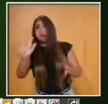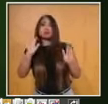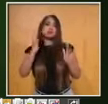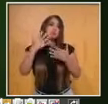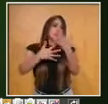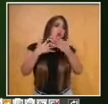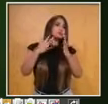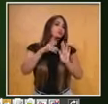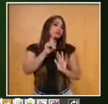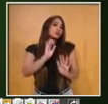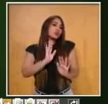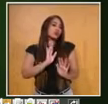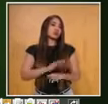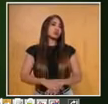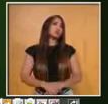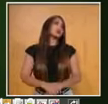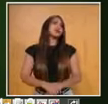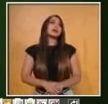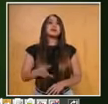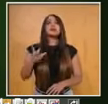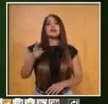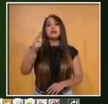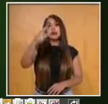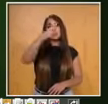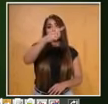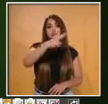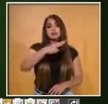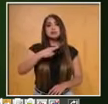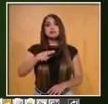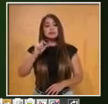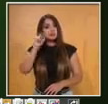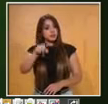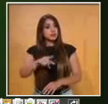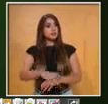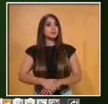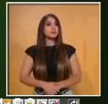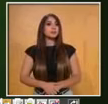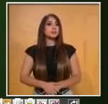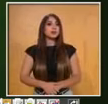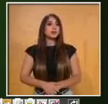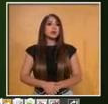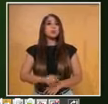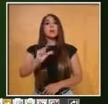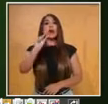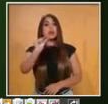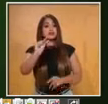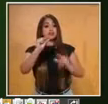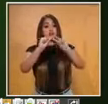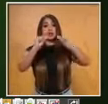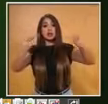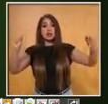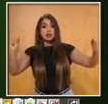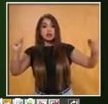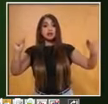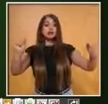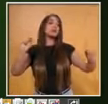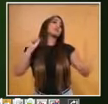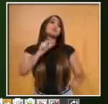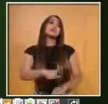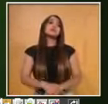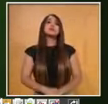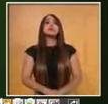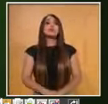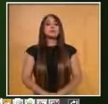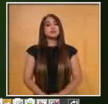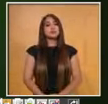pequeño. Tijeras para ir cortando el círculo en forma de espiral. Un pedacito de hilo. Si no tienes de 30 centímetros, no pasa